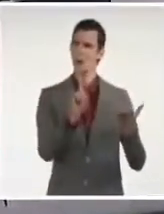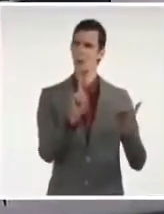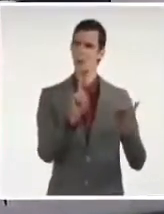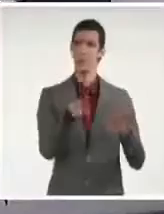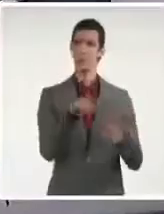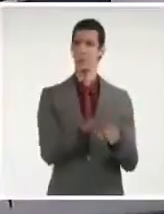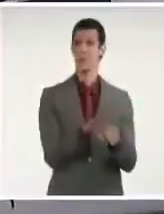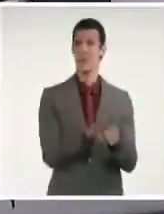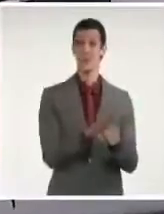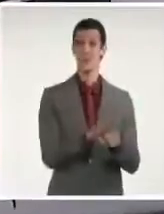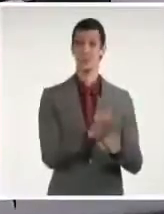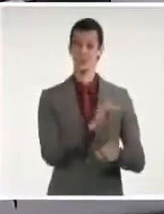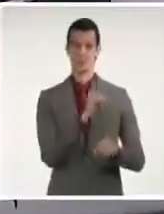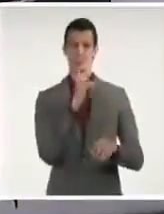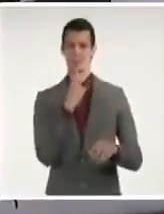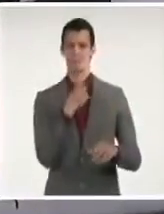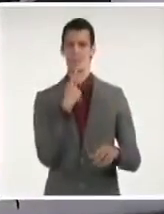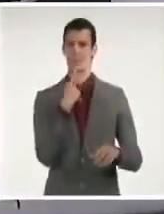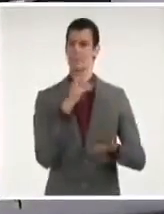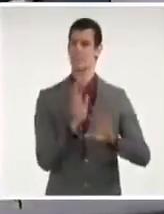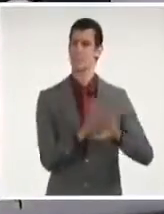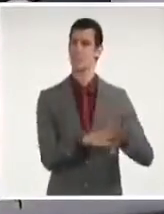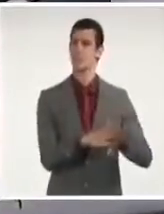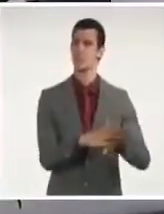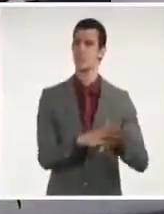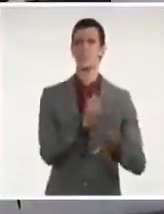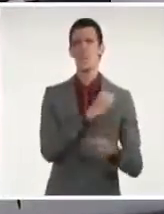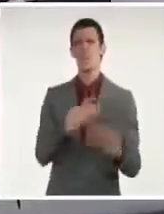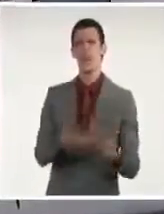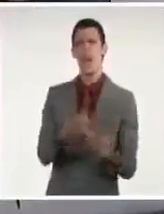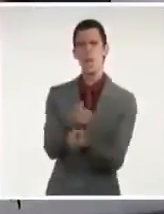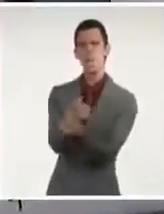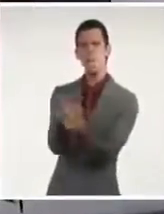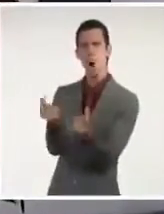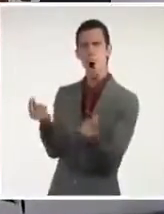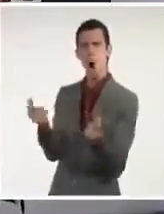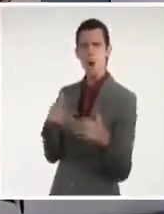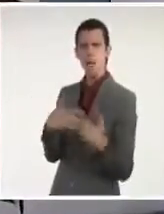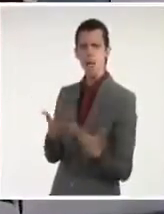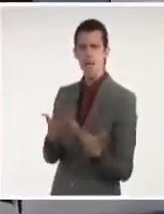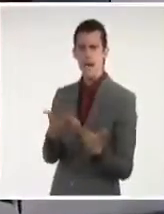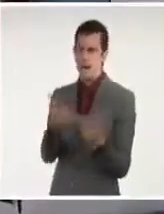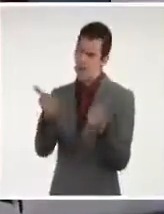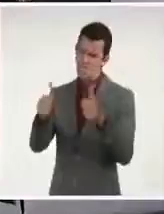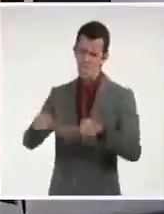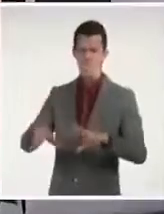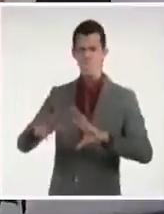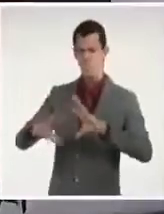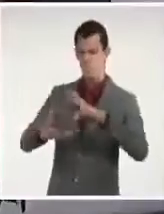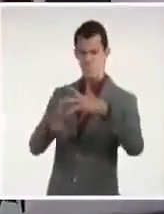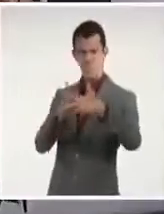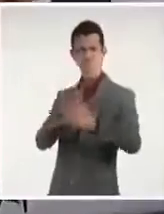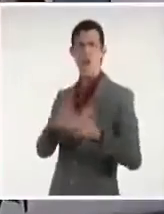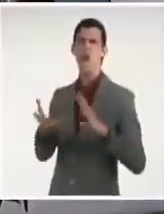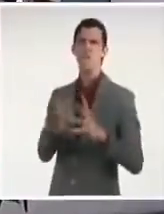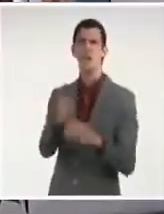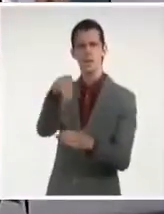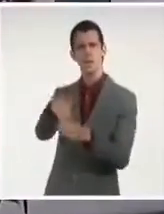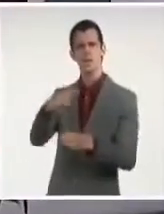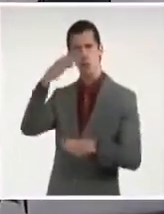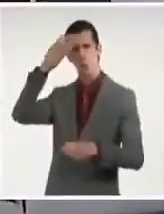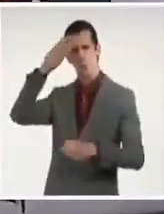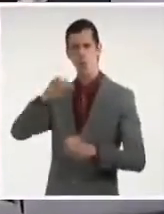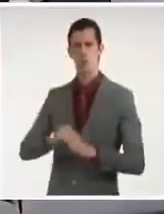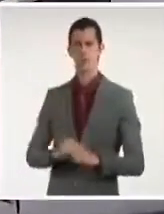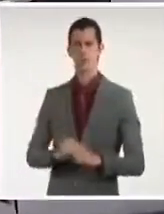también. No todo el mundo sale a la calle por las mismas razones, pero hay un grupo de personas que salen a ejecutar una